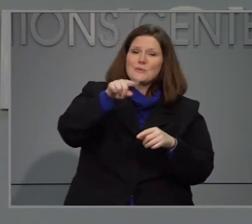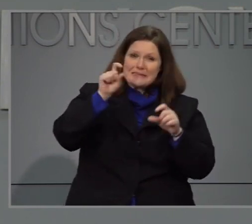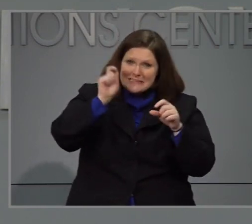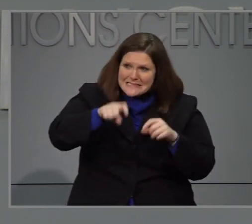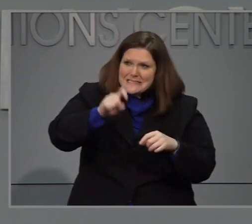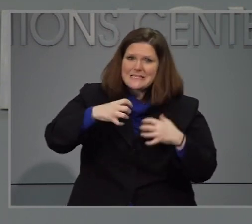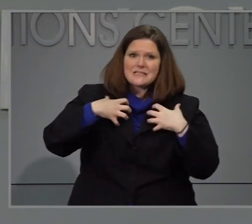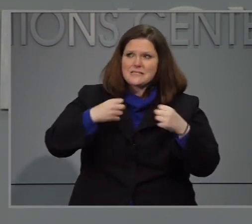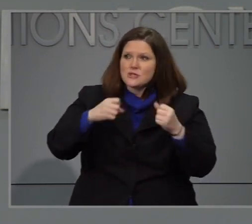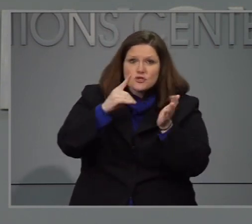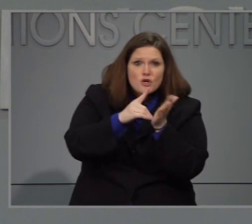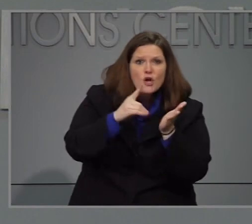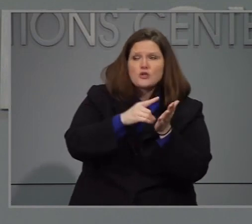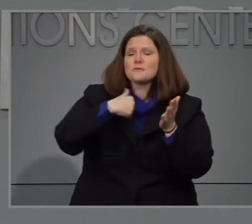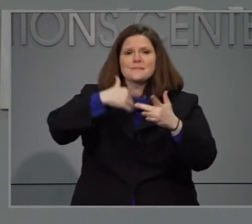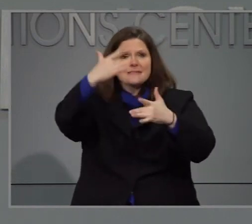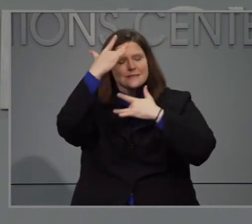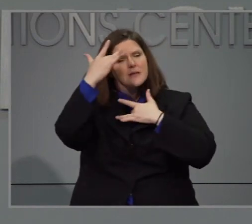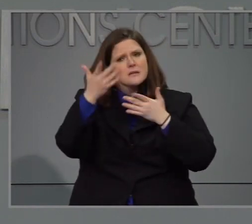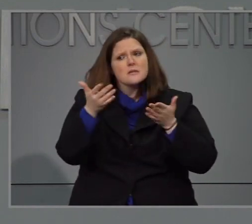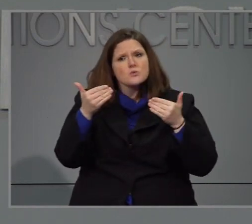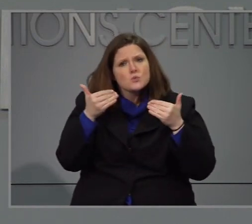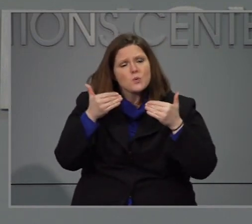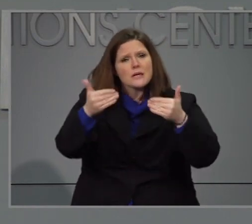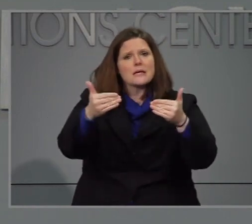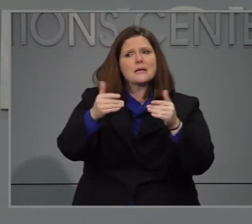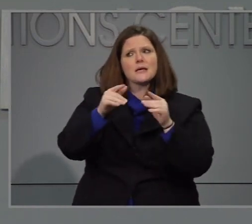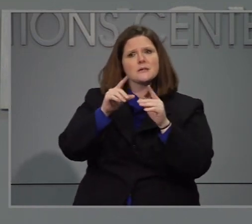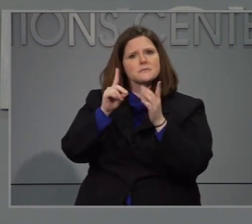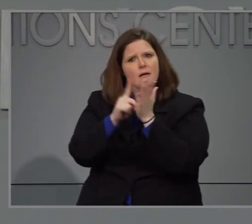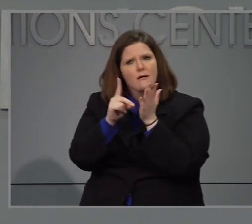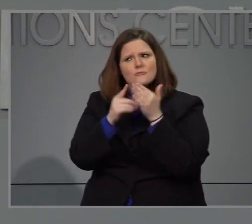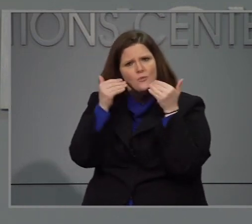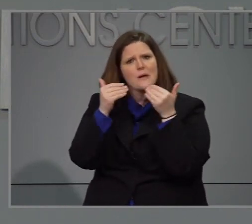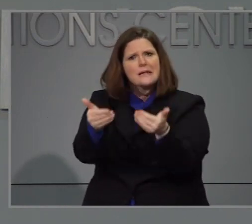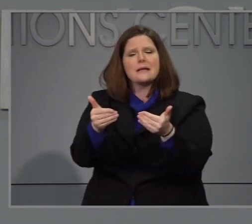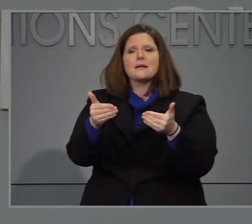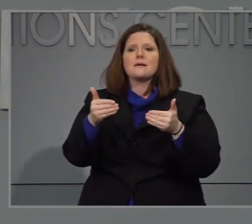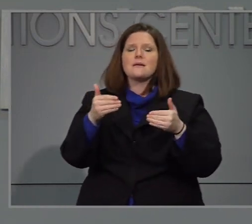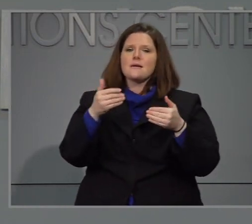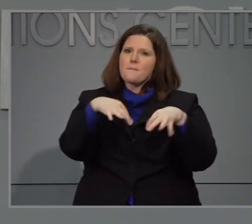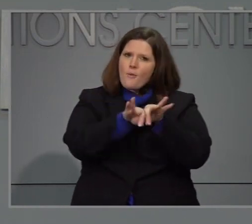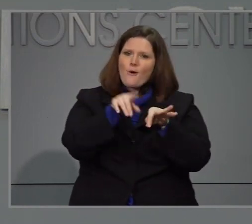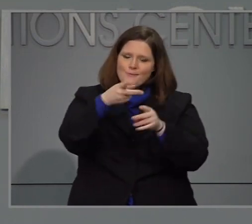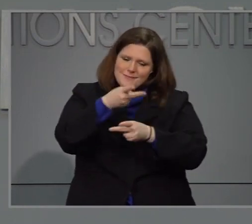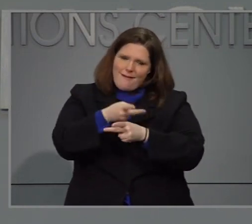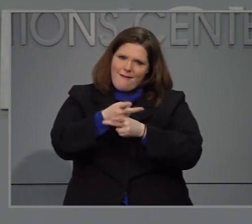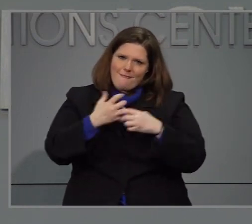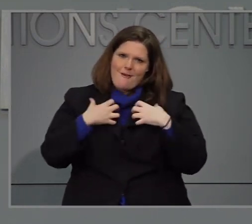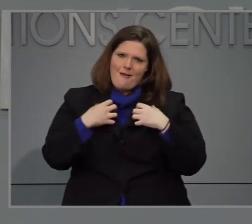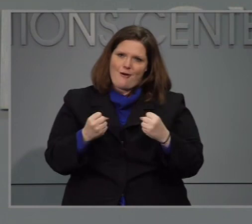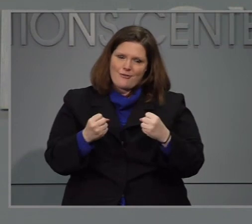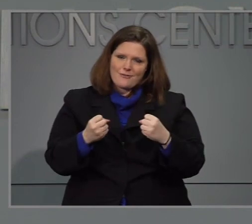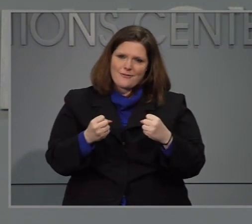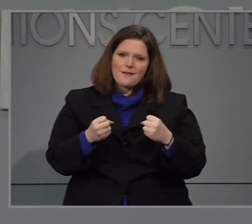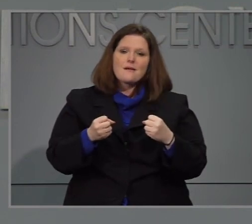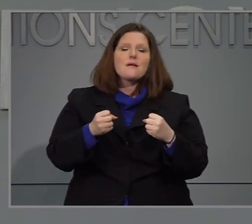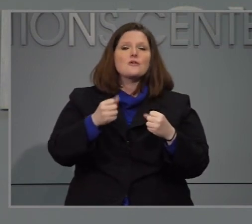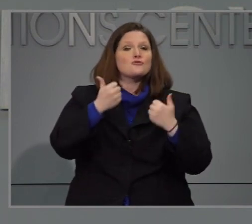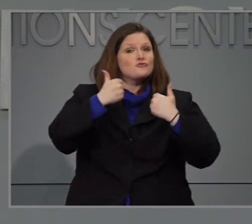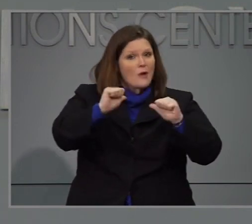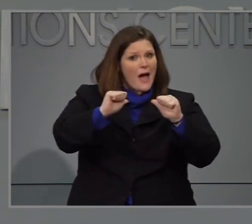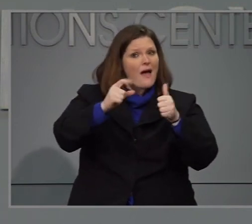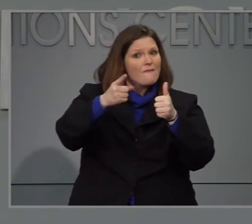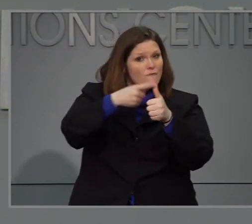necesita atención le dé seguimiento a sus necesidades médicas y sepan cómo poder